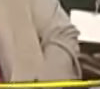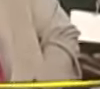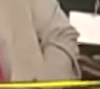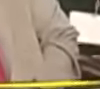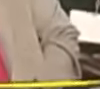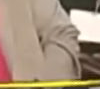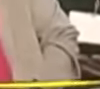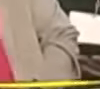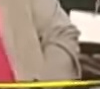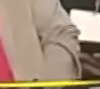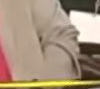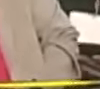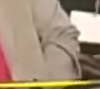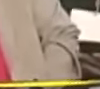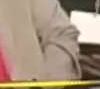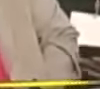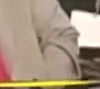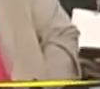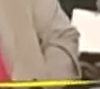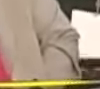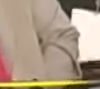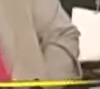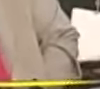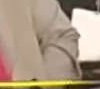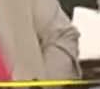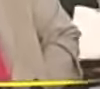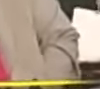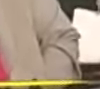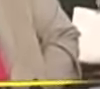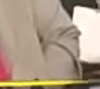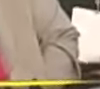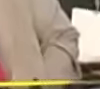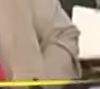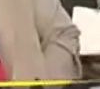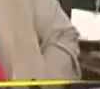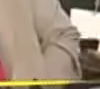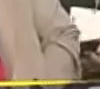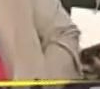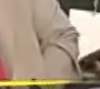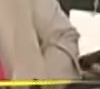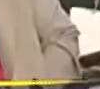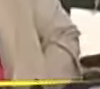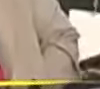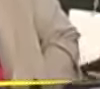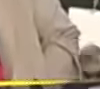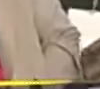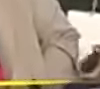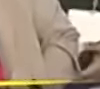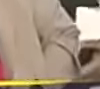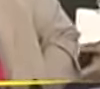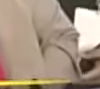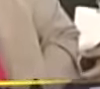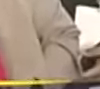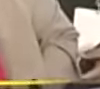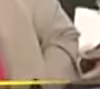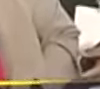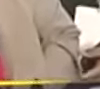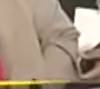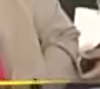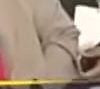necesitamos crear una empresa